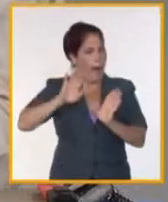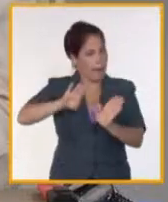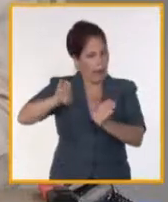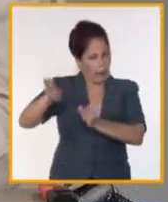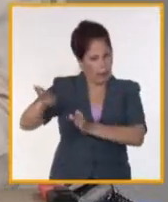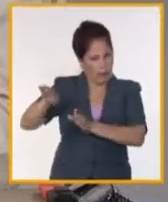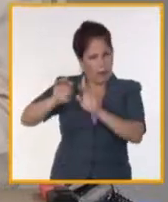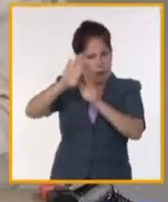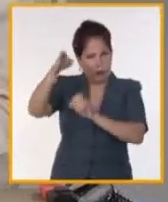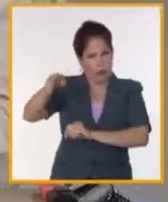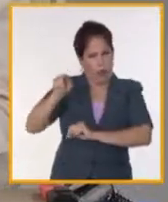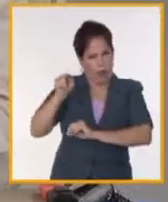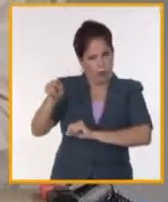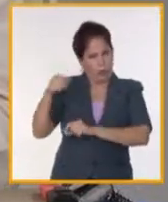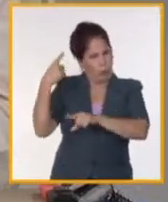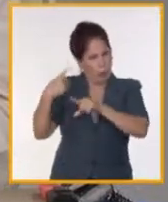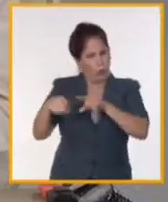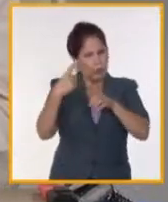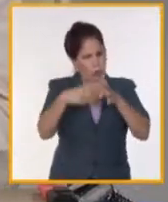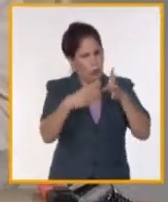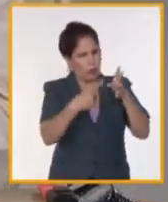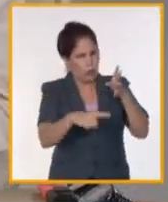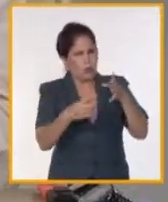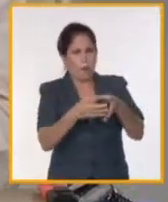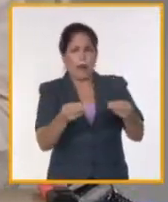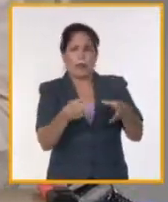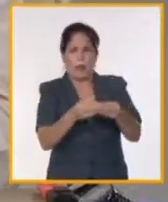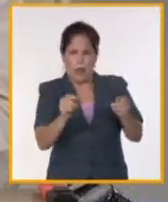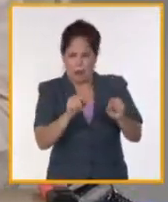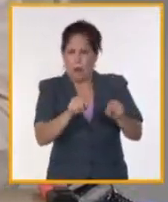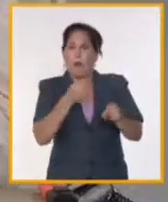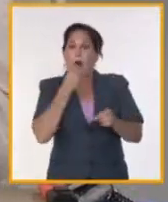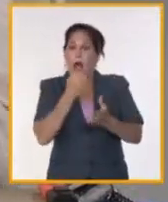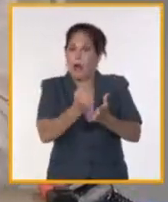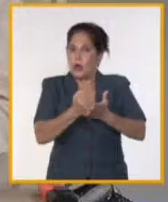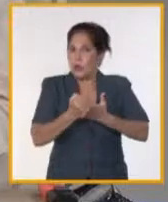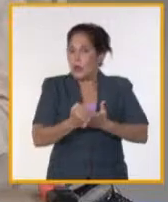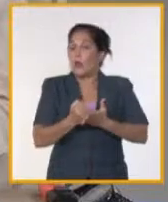yacimientos de níquel, hay otras muchas materias primas minerales que son